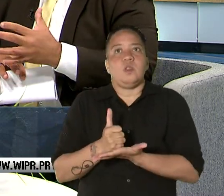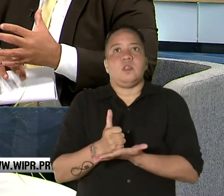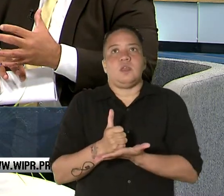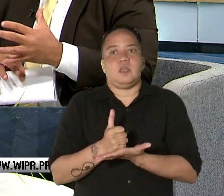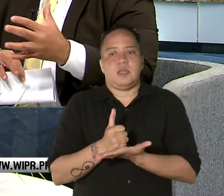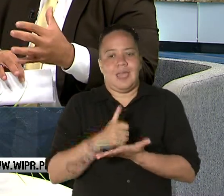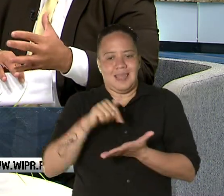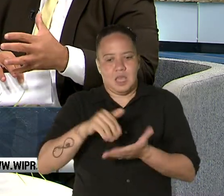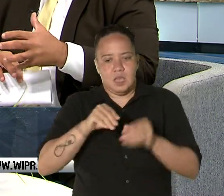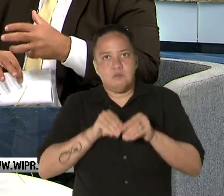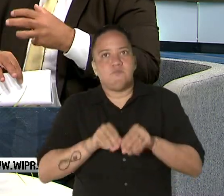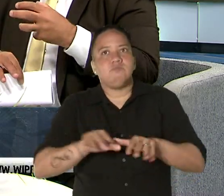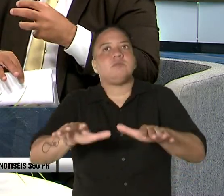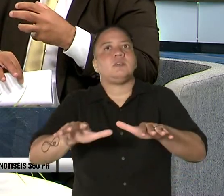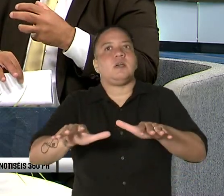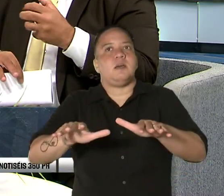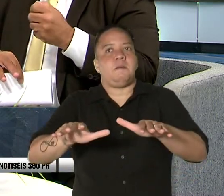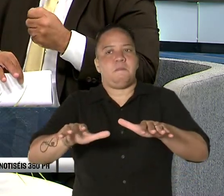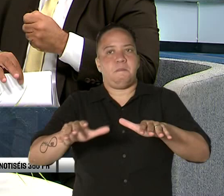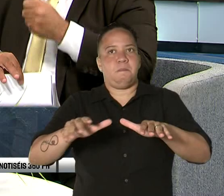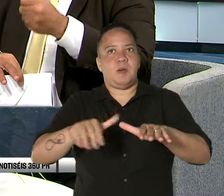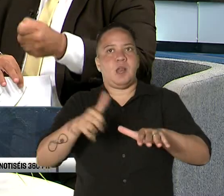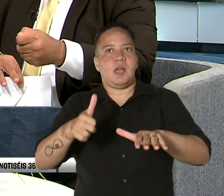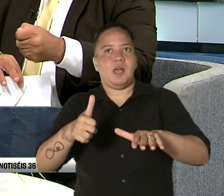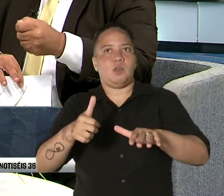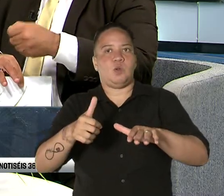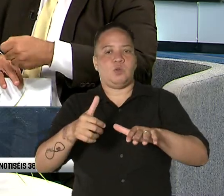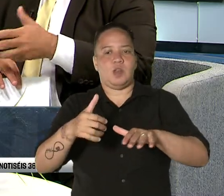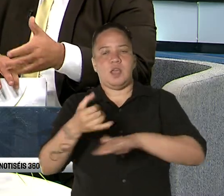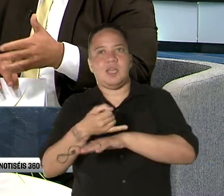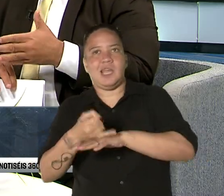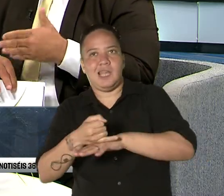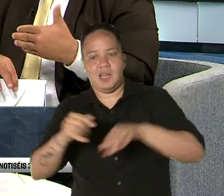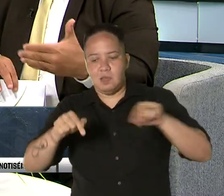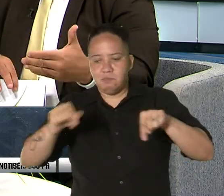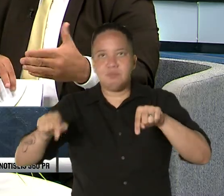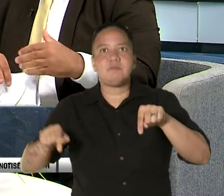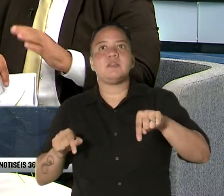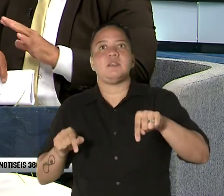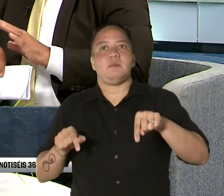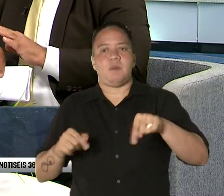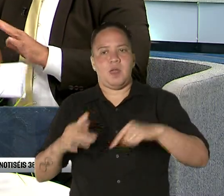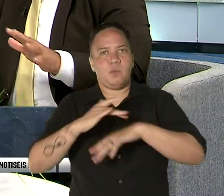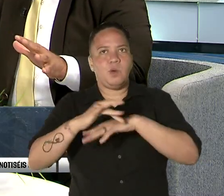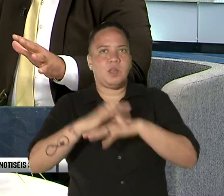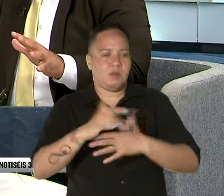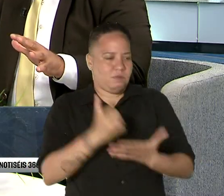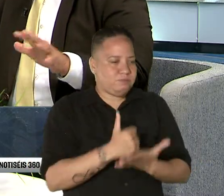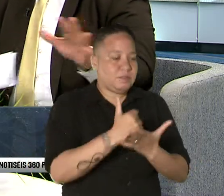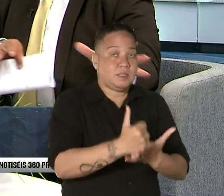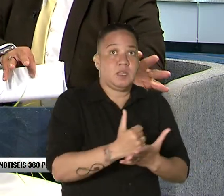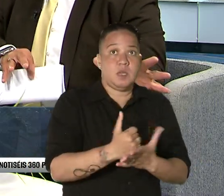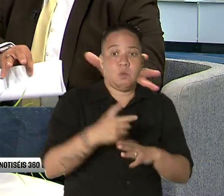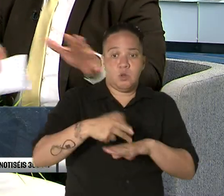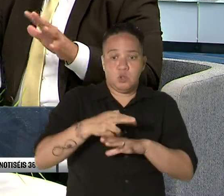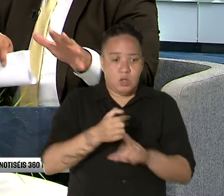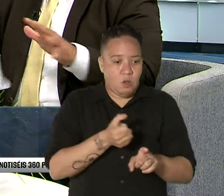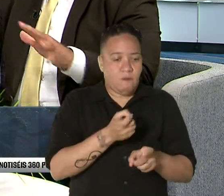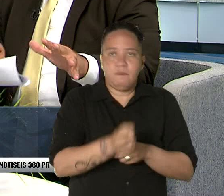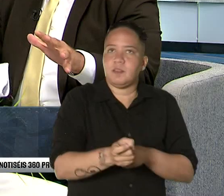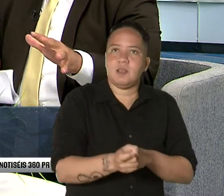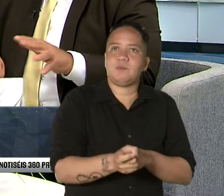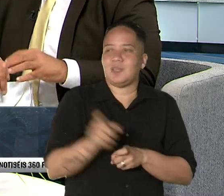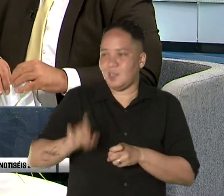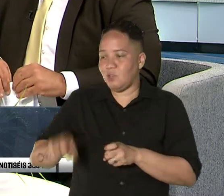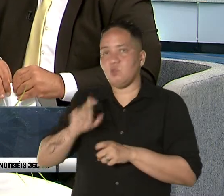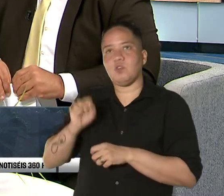a a y las hermanas O sea que que es esa mano amiga que está ahí disponible también para brindar ayuda en caso de que Puerto Rico no se viera afectado y ellos Sí también